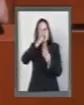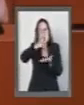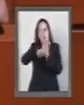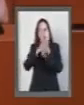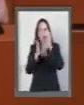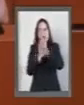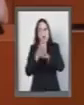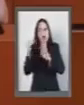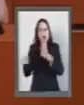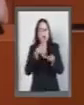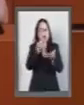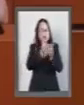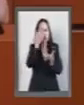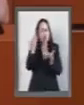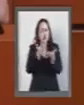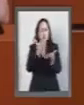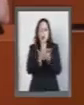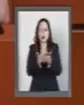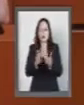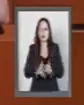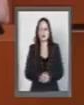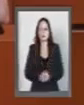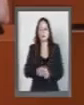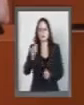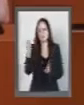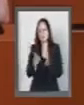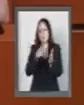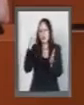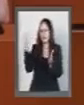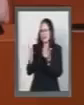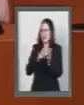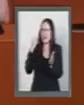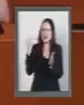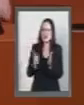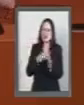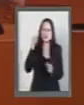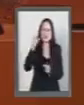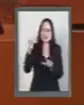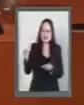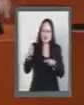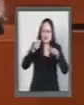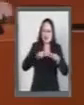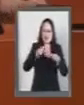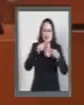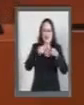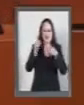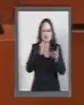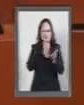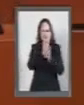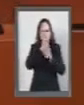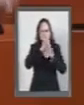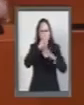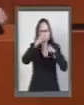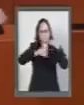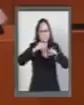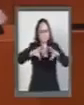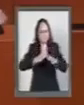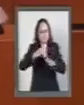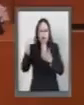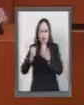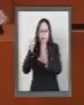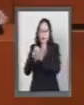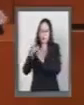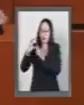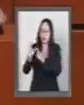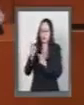¿Cuántas veces han llegado aquí dictámenes distintos a los que se aprobaron en comisiones